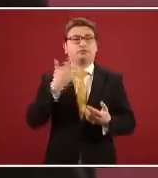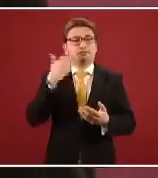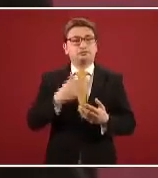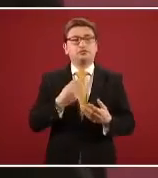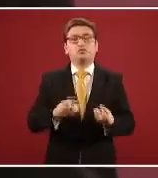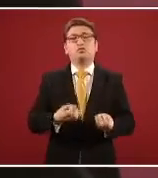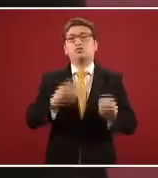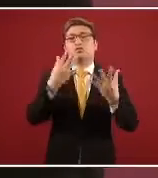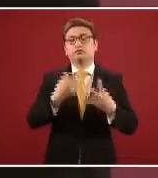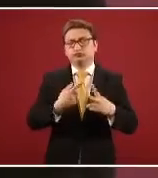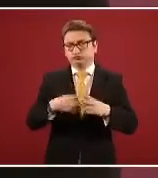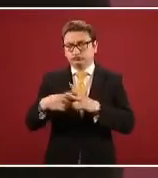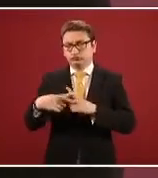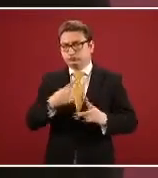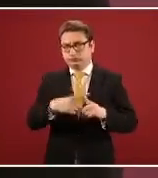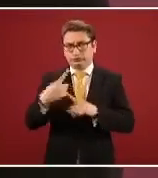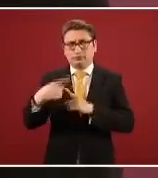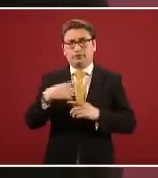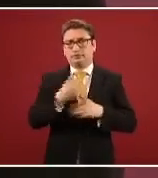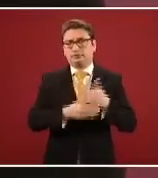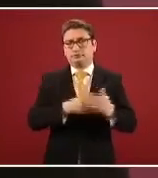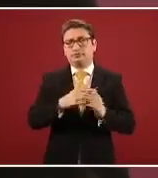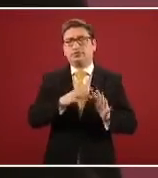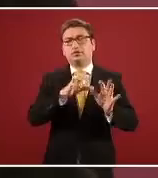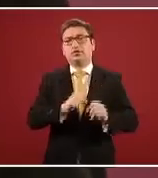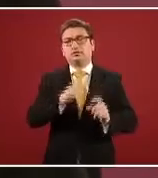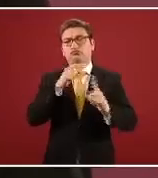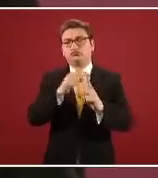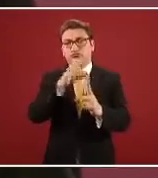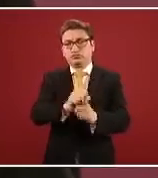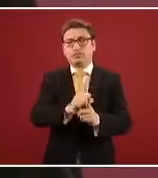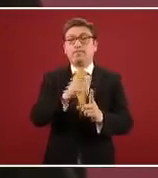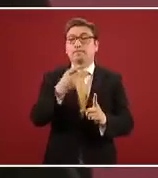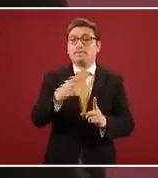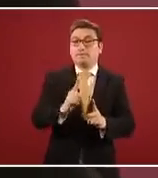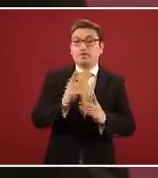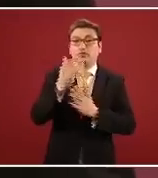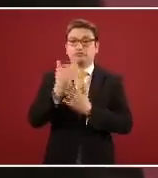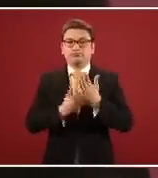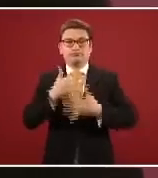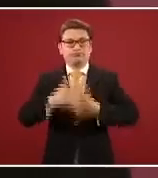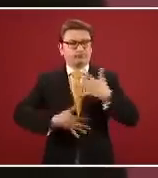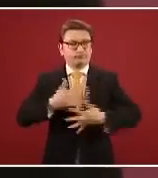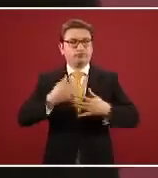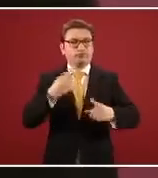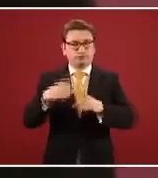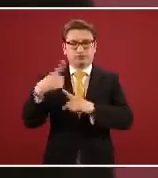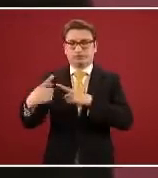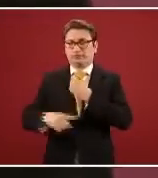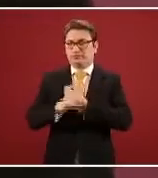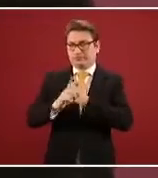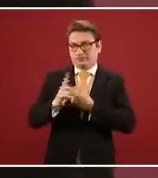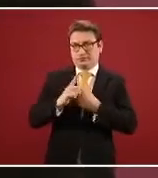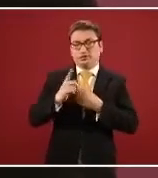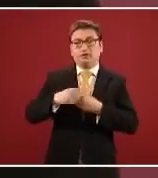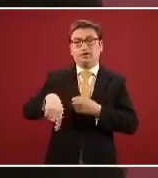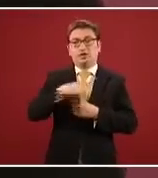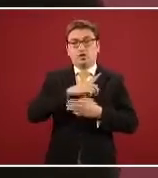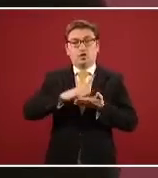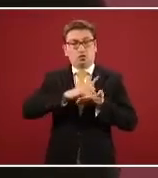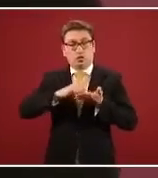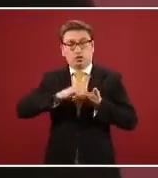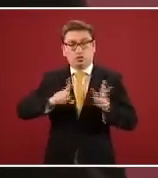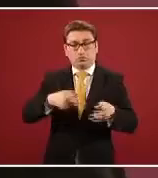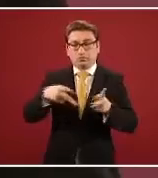cuantitativamente esa estrategia había logrado un objetivo, no logró disminuir la violencia, ni logró disminuir el tráfico de